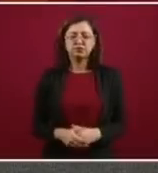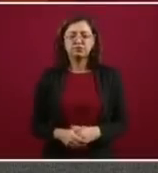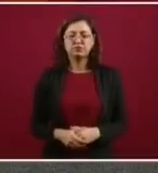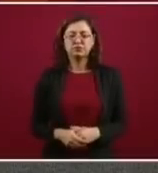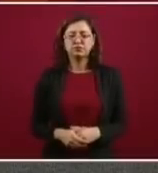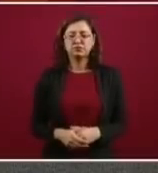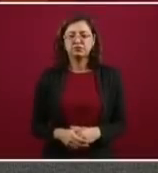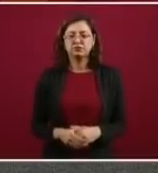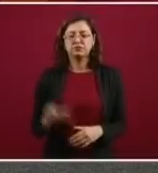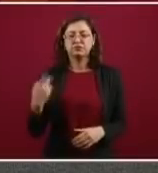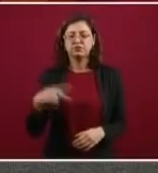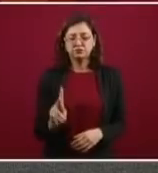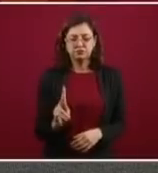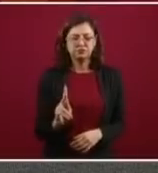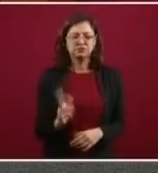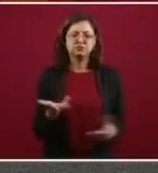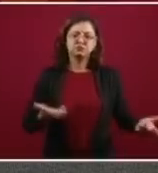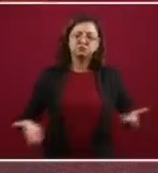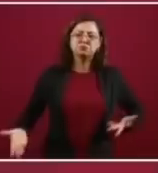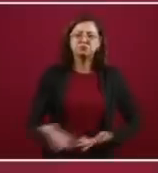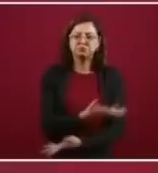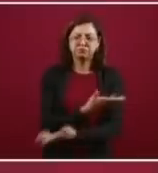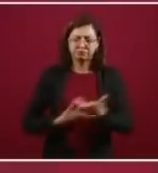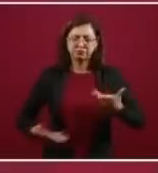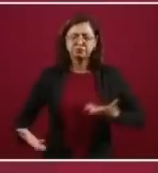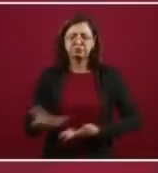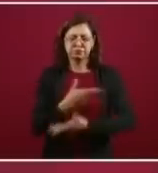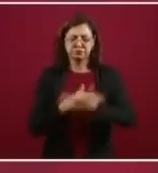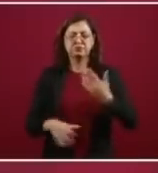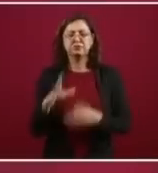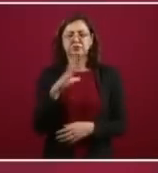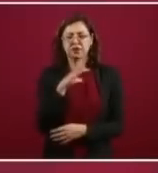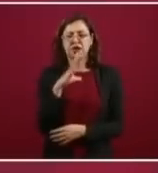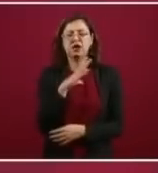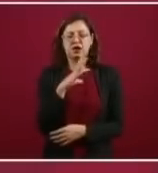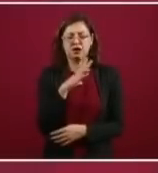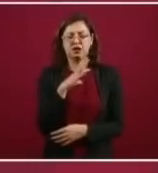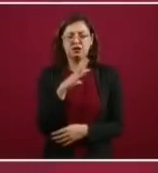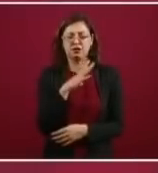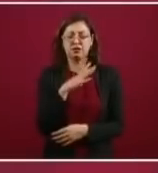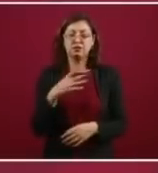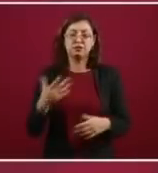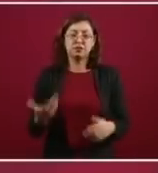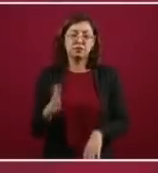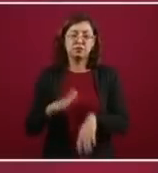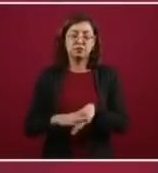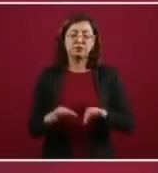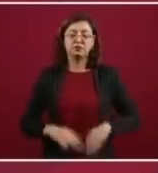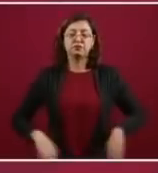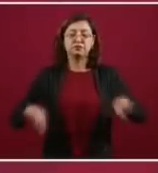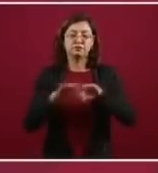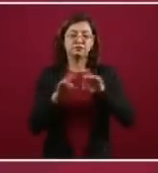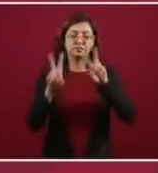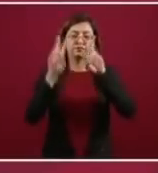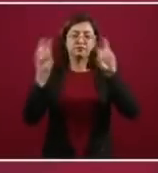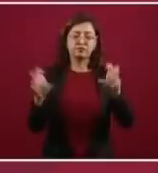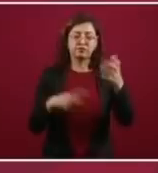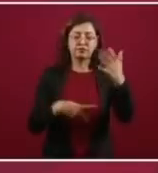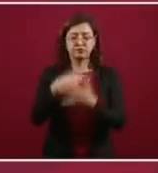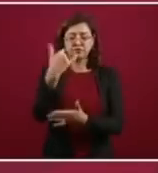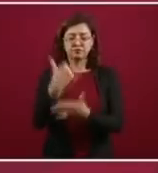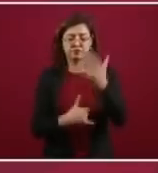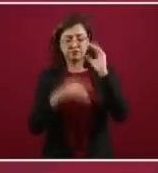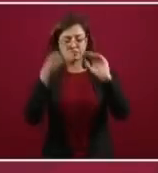pero hay cooperación, sobre todo en la elaboración de proyectos. La